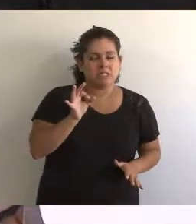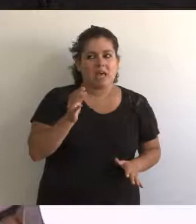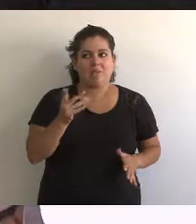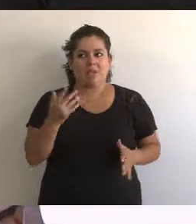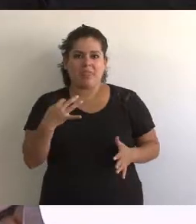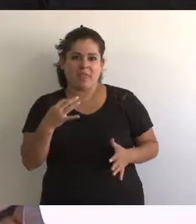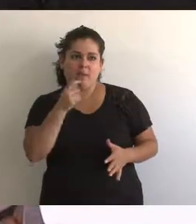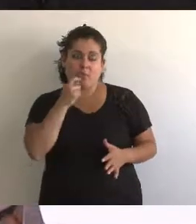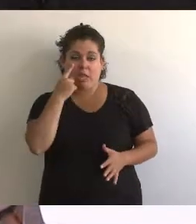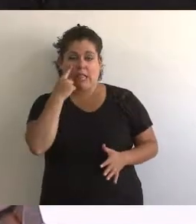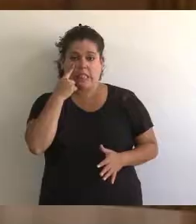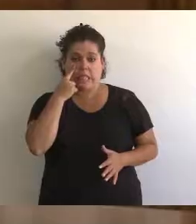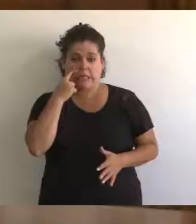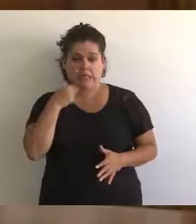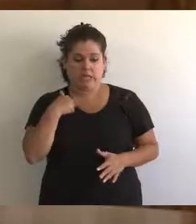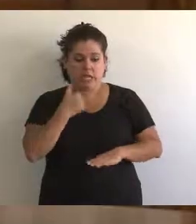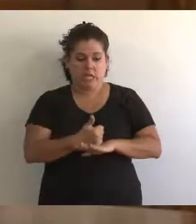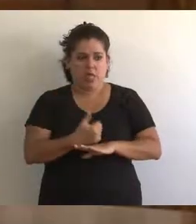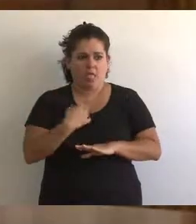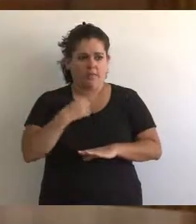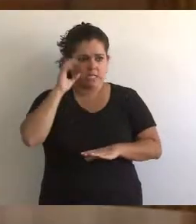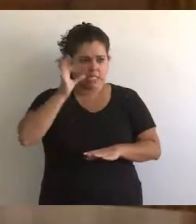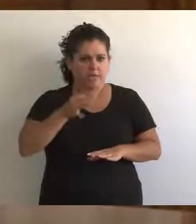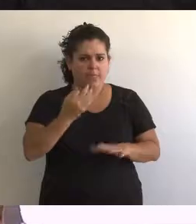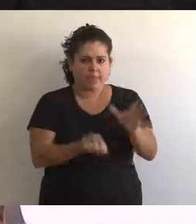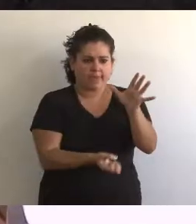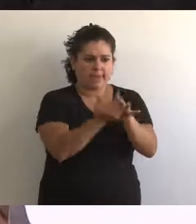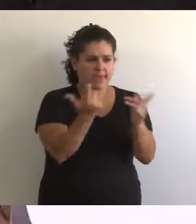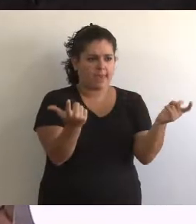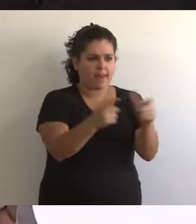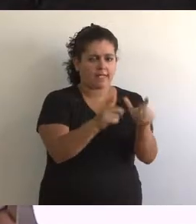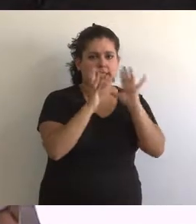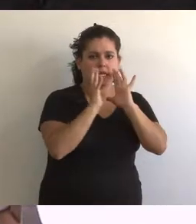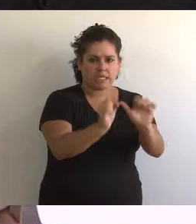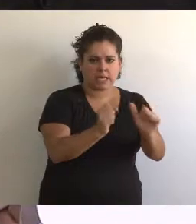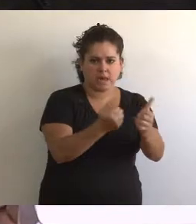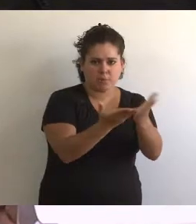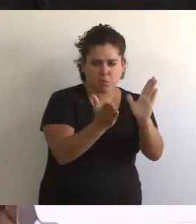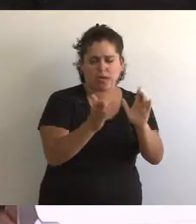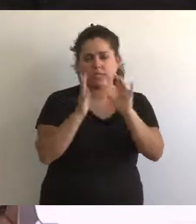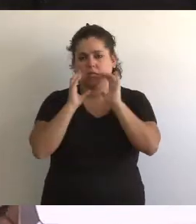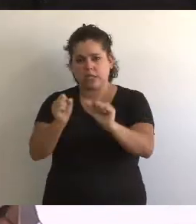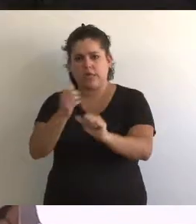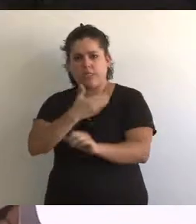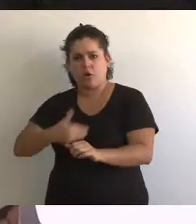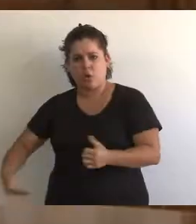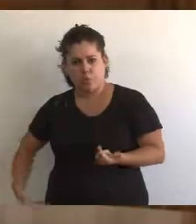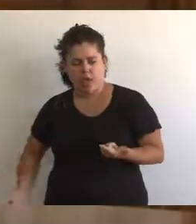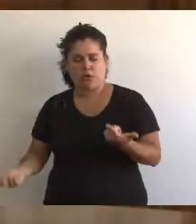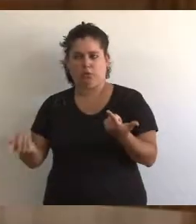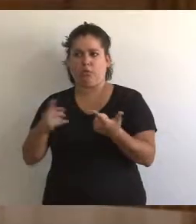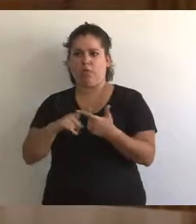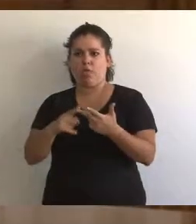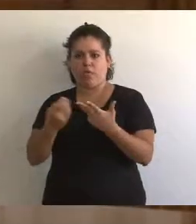sabe que debe crear algunas secretarías. La Secretaría de Obras Públicas, que se ocupa de los servicios, la Secretaría de Gobierno, que es